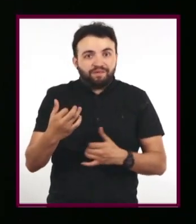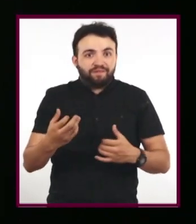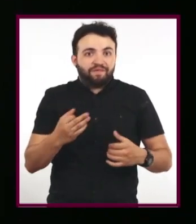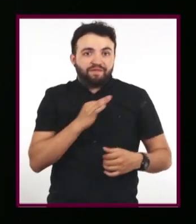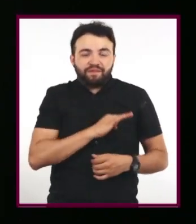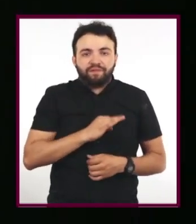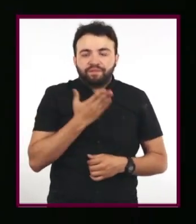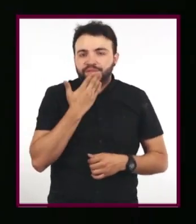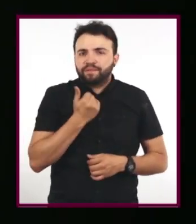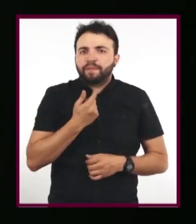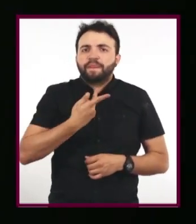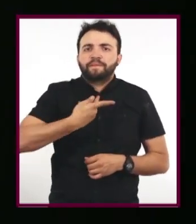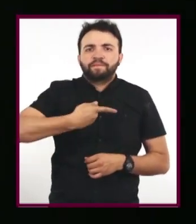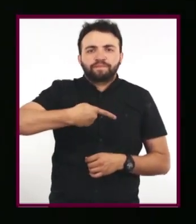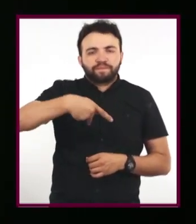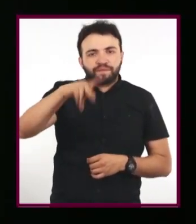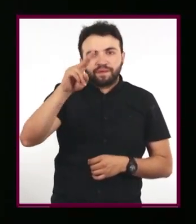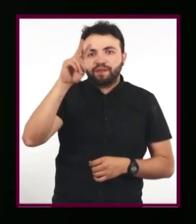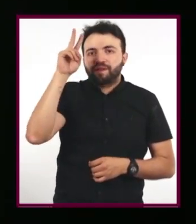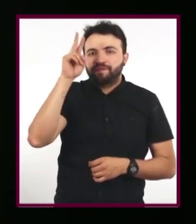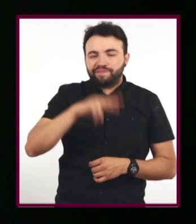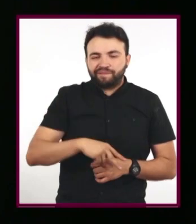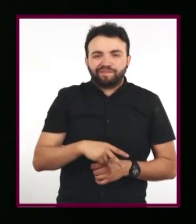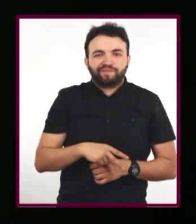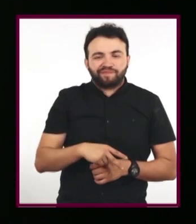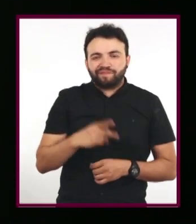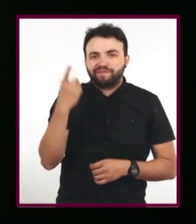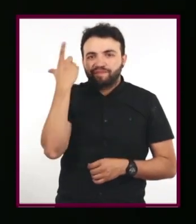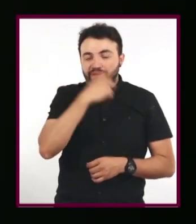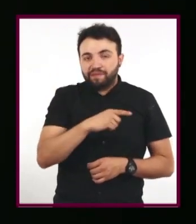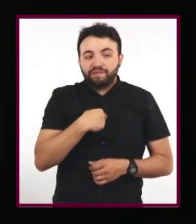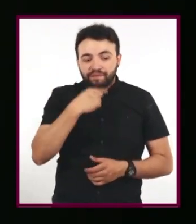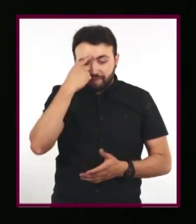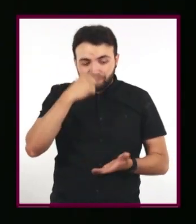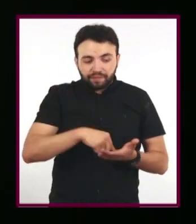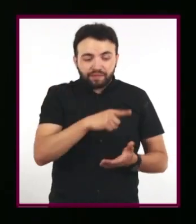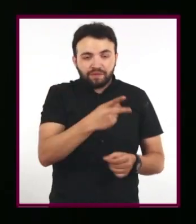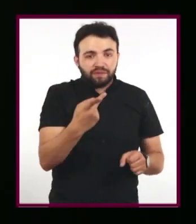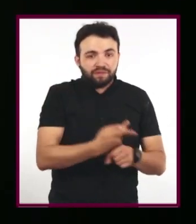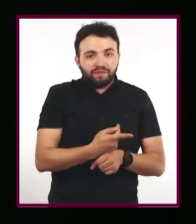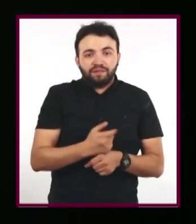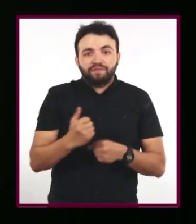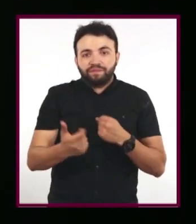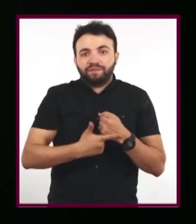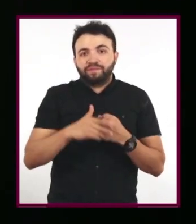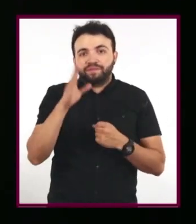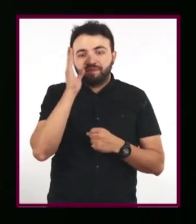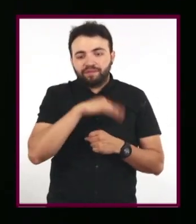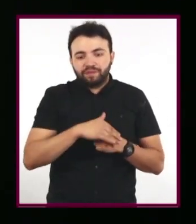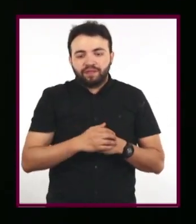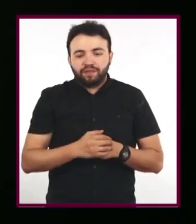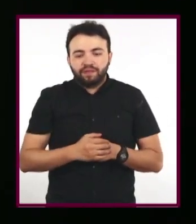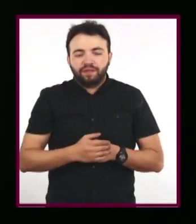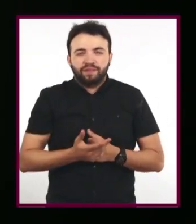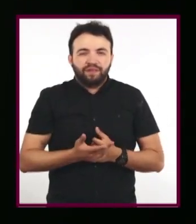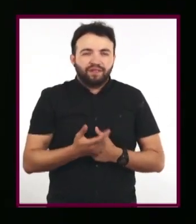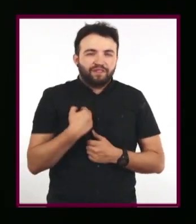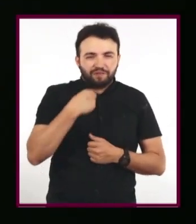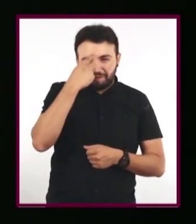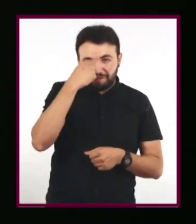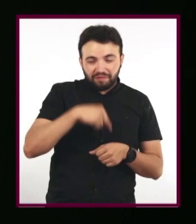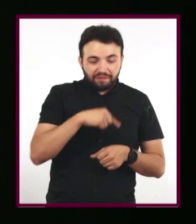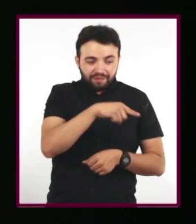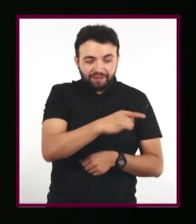Pero la verdad es que va a ser terrible. Lo vas a pasar muy mal, Dari. ¡No te vayas! Bueno, la verdad es que para él no parece ser tan